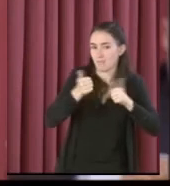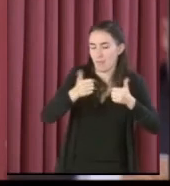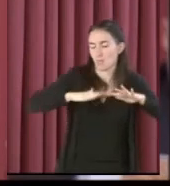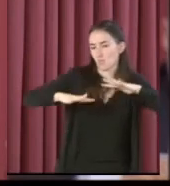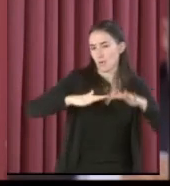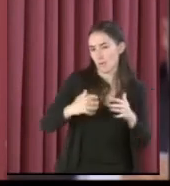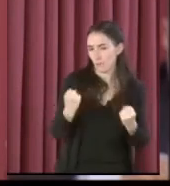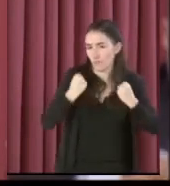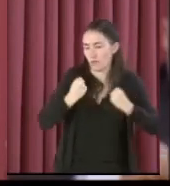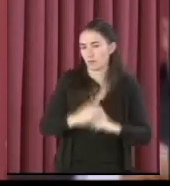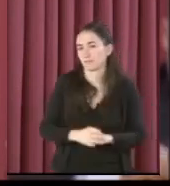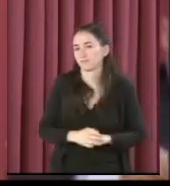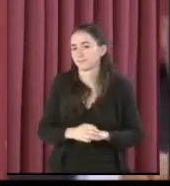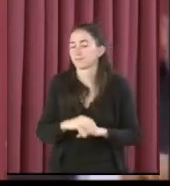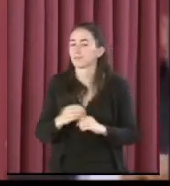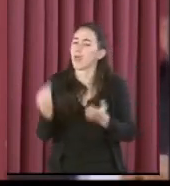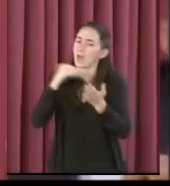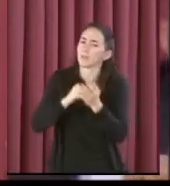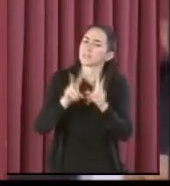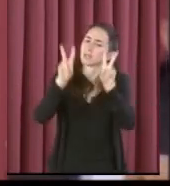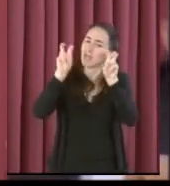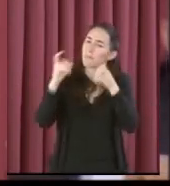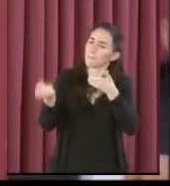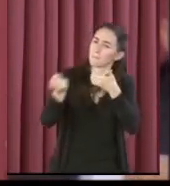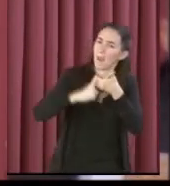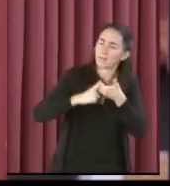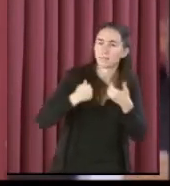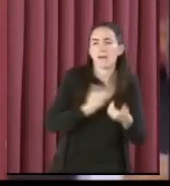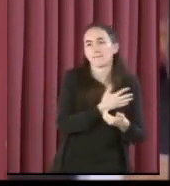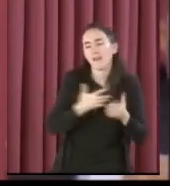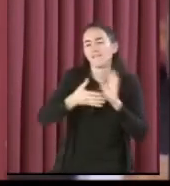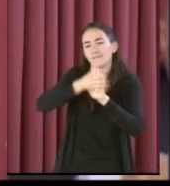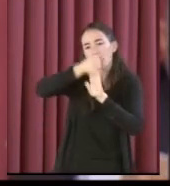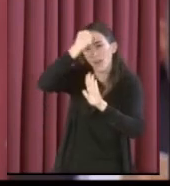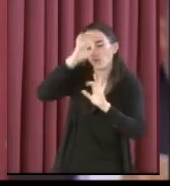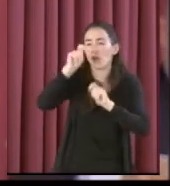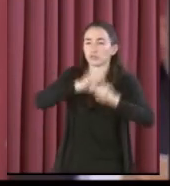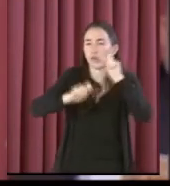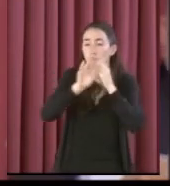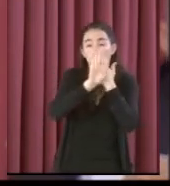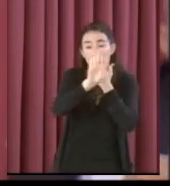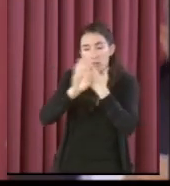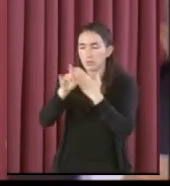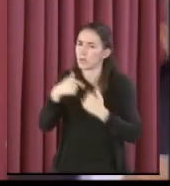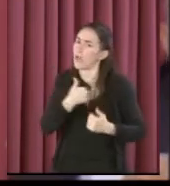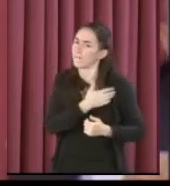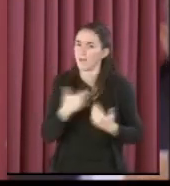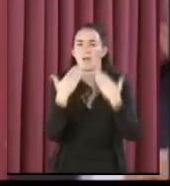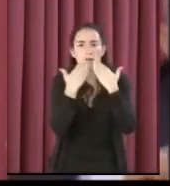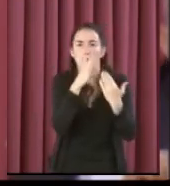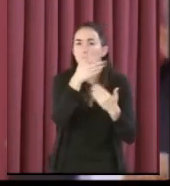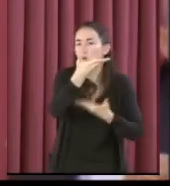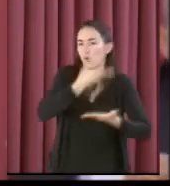de participación, quiero reconocer además el trabajo de la Federación de Asociaciones de Vecinos con los presupuestos